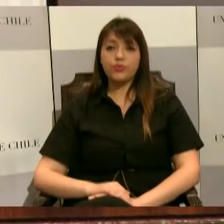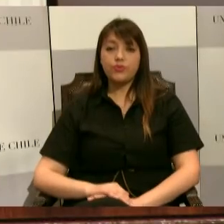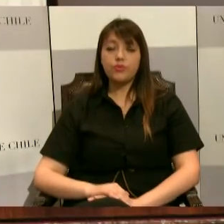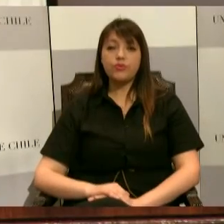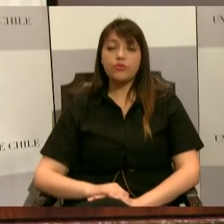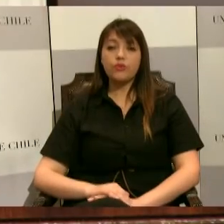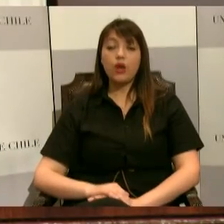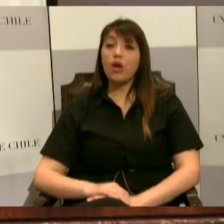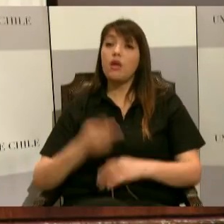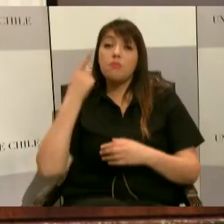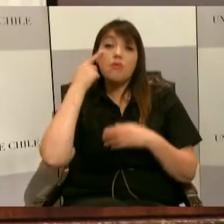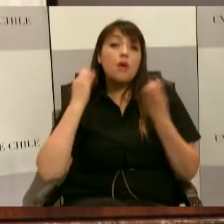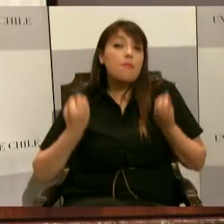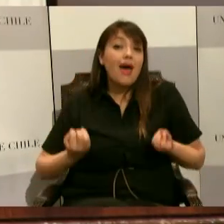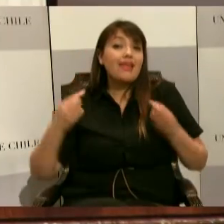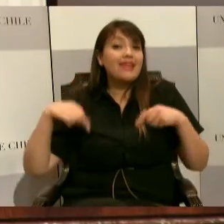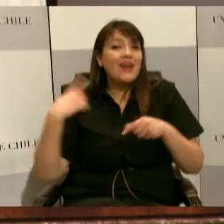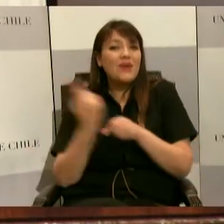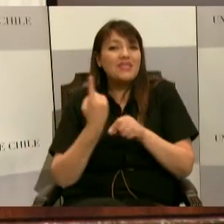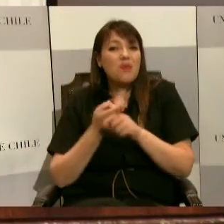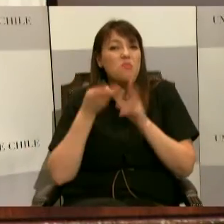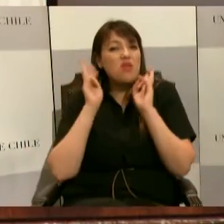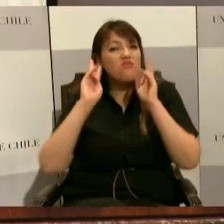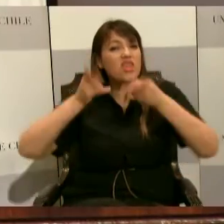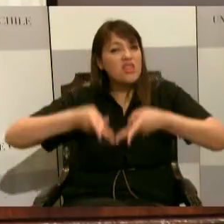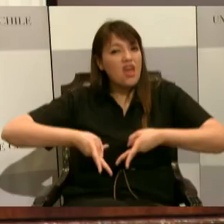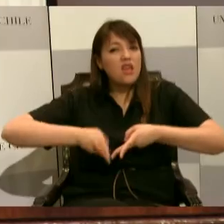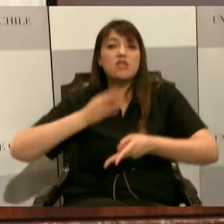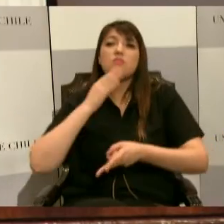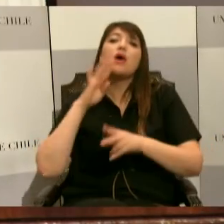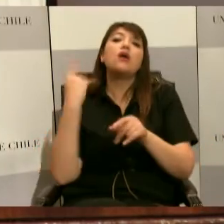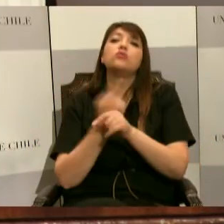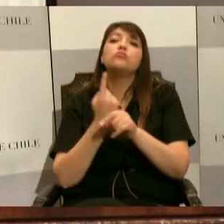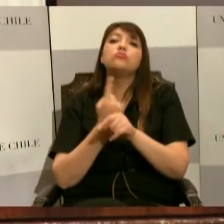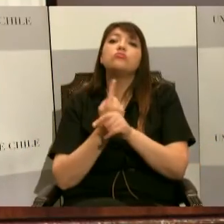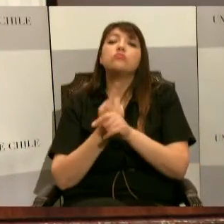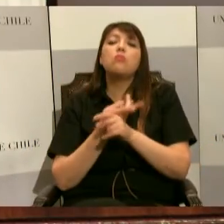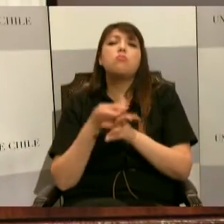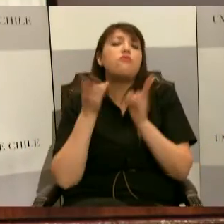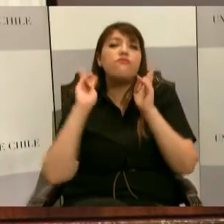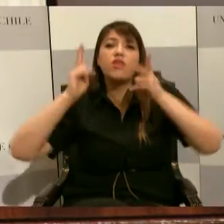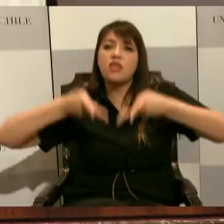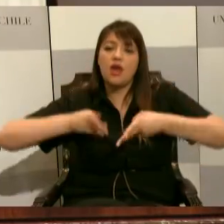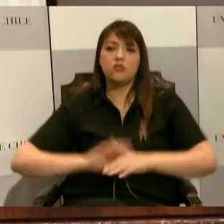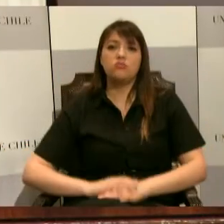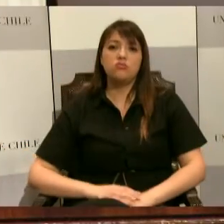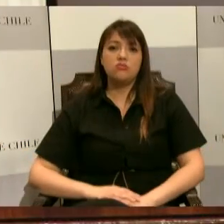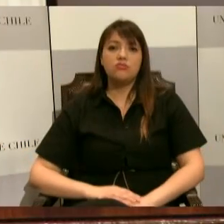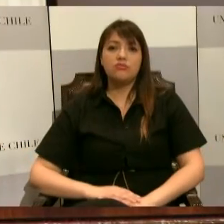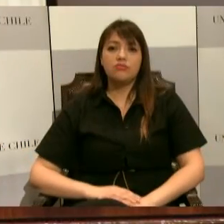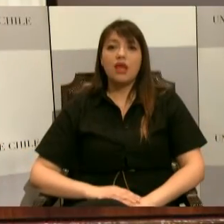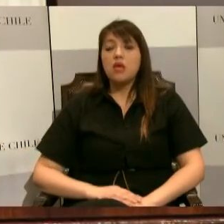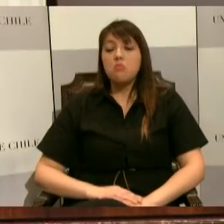Pero ocurre que estas conversaciones están prohibidas. La conversación entre el Estado y la Universidad de Chile o la Universidad Estatal están prohibidas. Y por